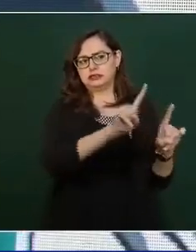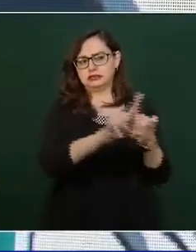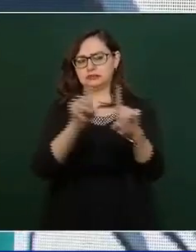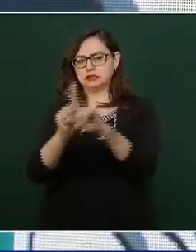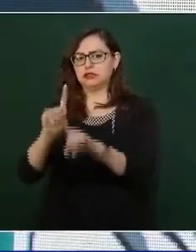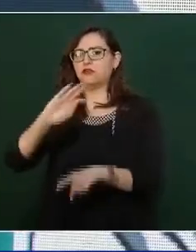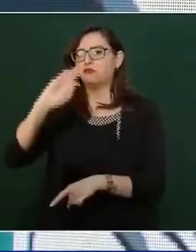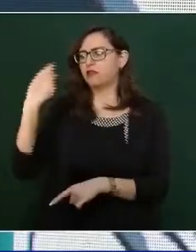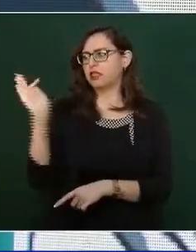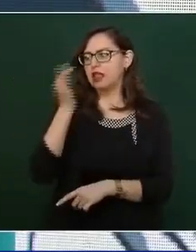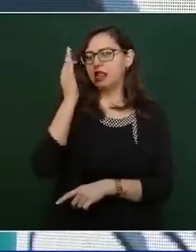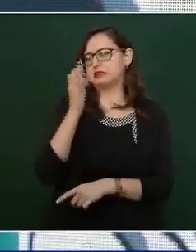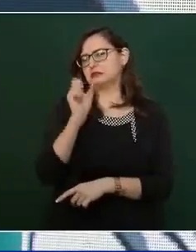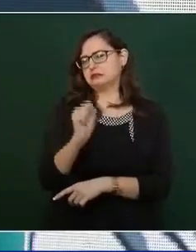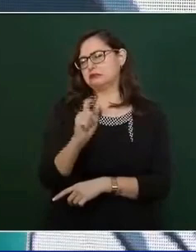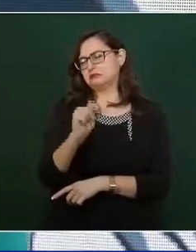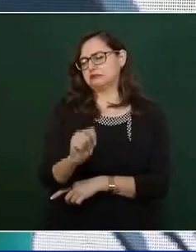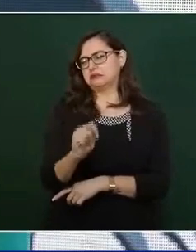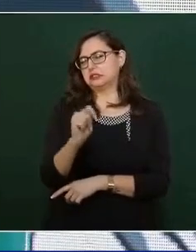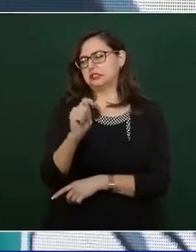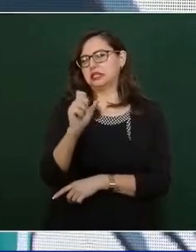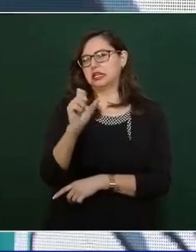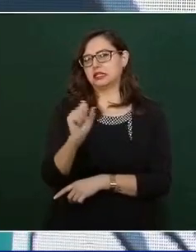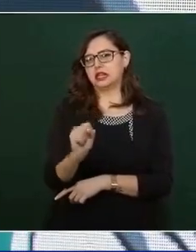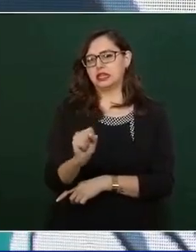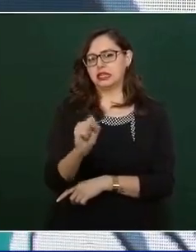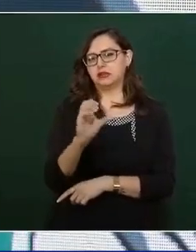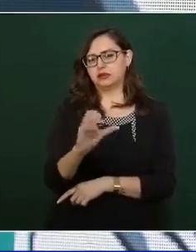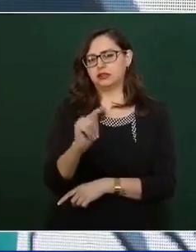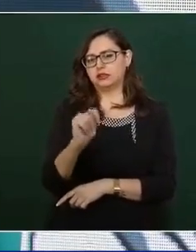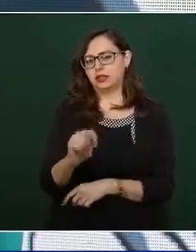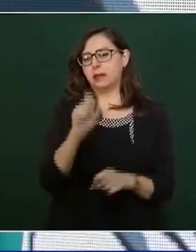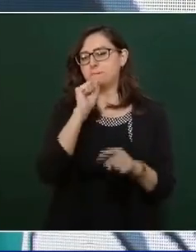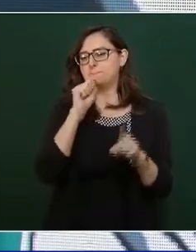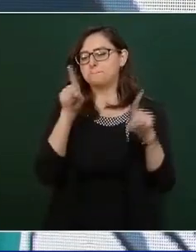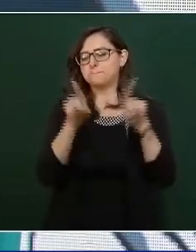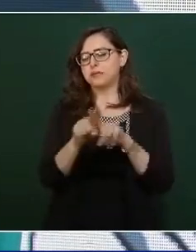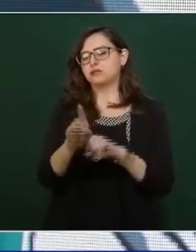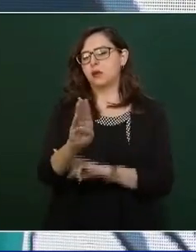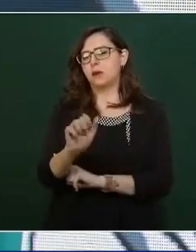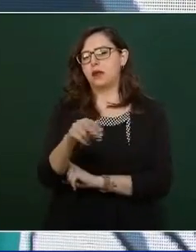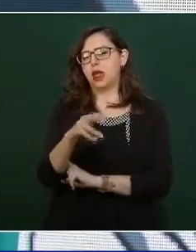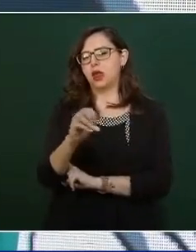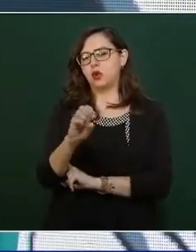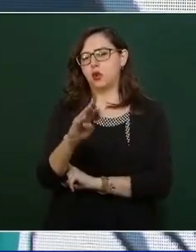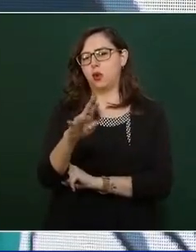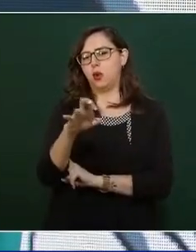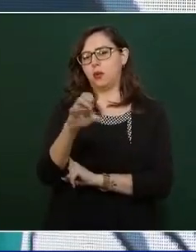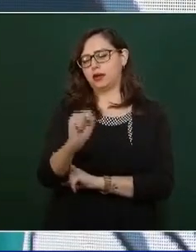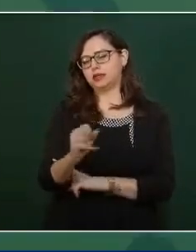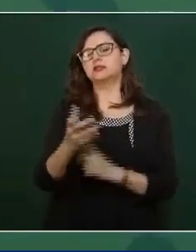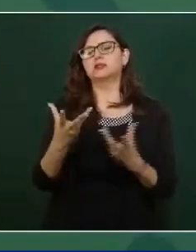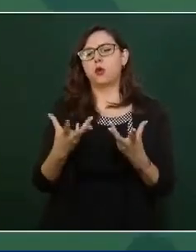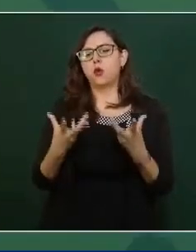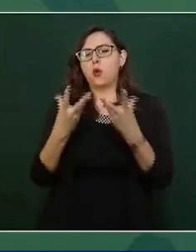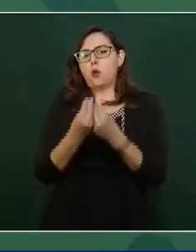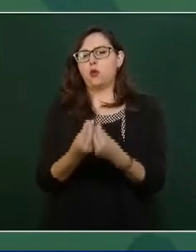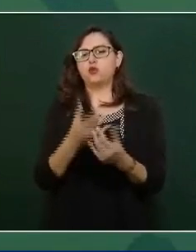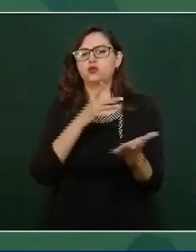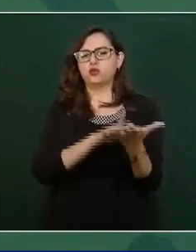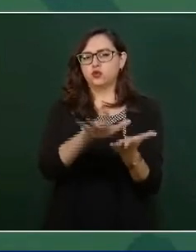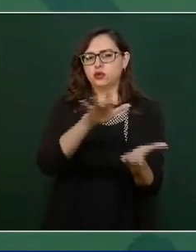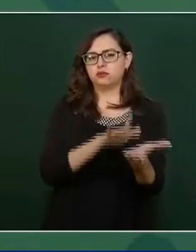Secretaría de Comunicaciones y Transportes, con el propio Banobras. Y desde la ciudad estamos